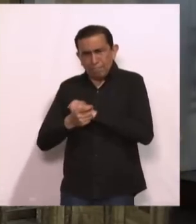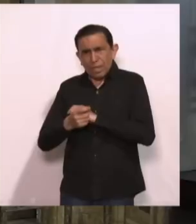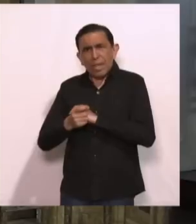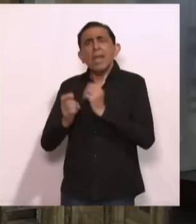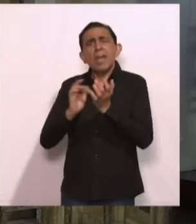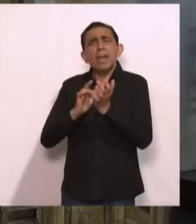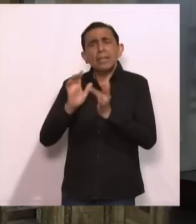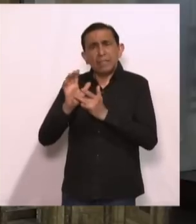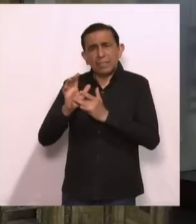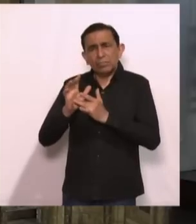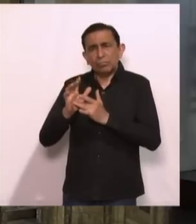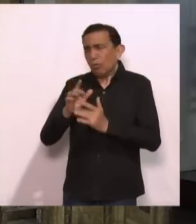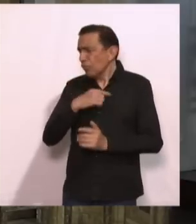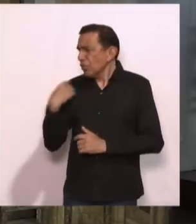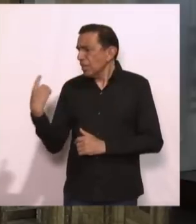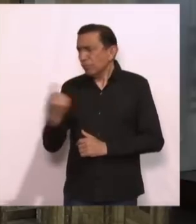ten piedad de